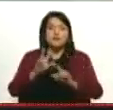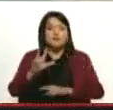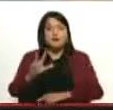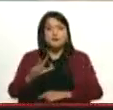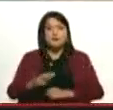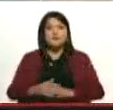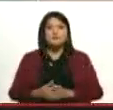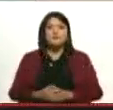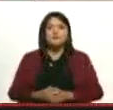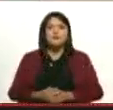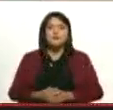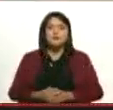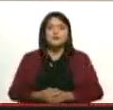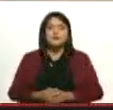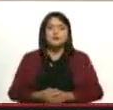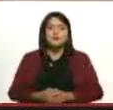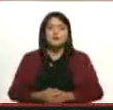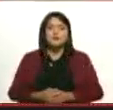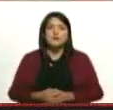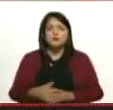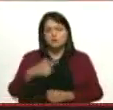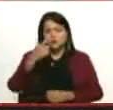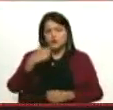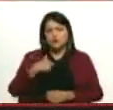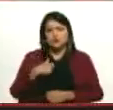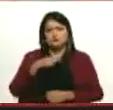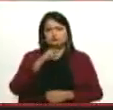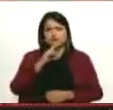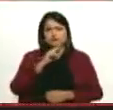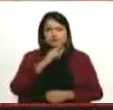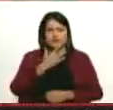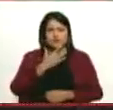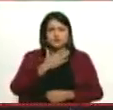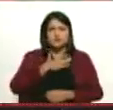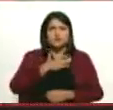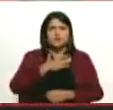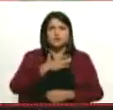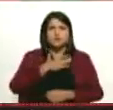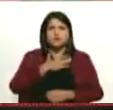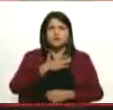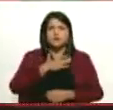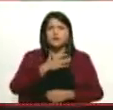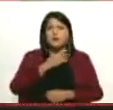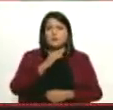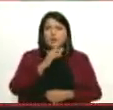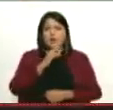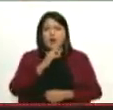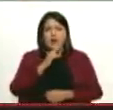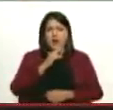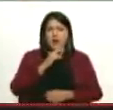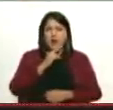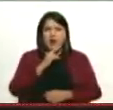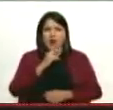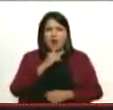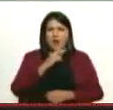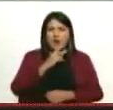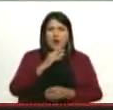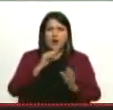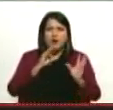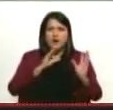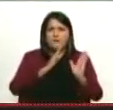y yo hablo como ustedes pueden ver sin un discurso hablo de mi corazón